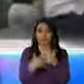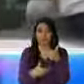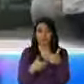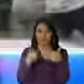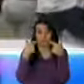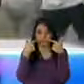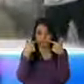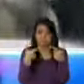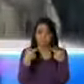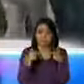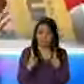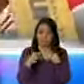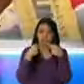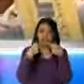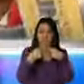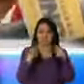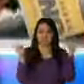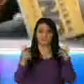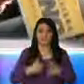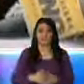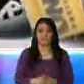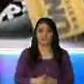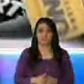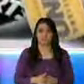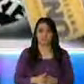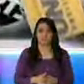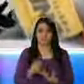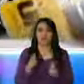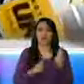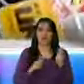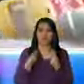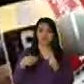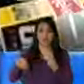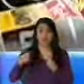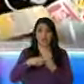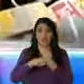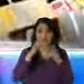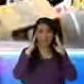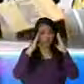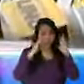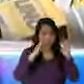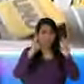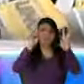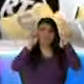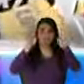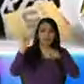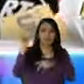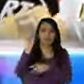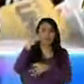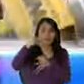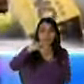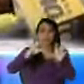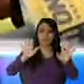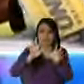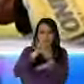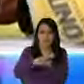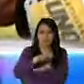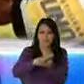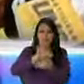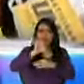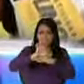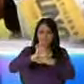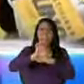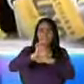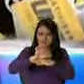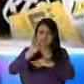paso dio algunos anuncios. Nos están distrayendo con el tema de la segunda vuelta. Ecuador, hay segunda